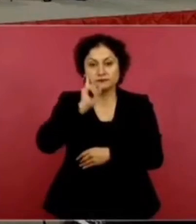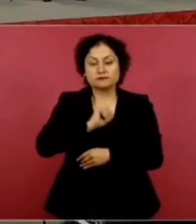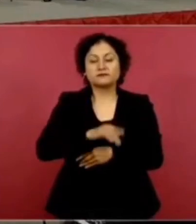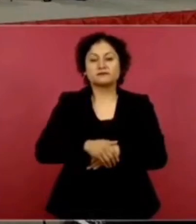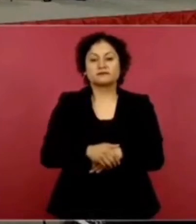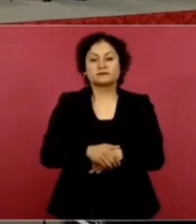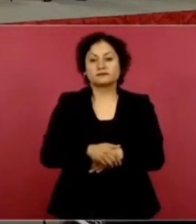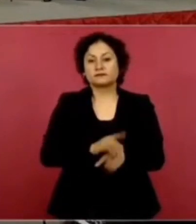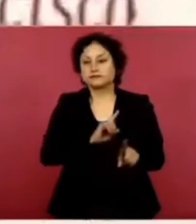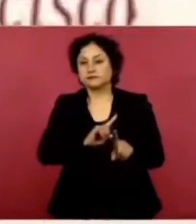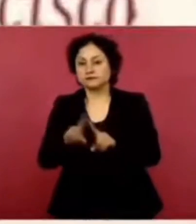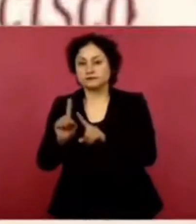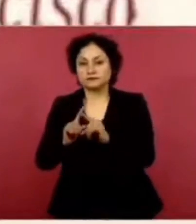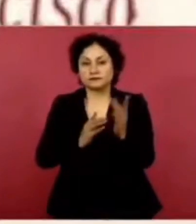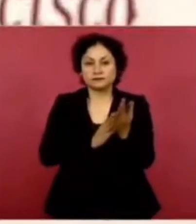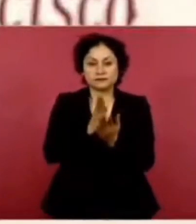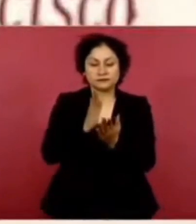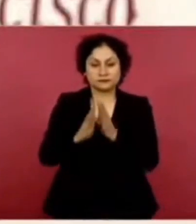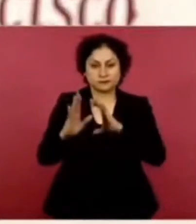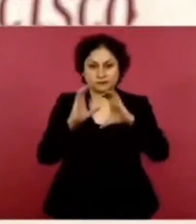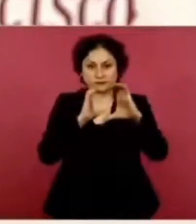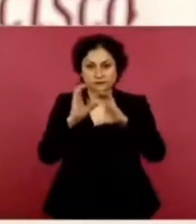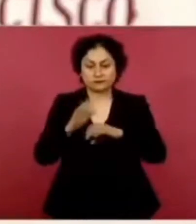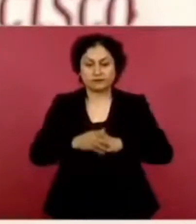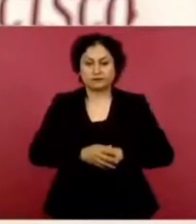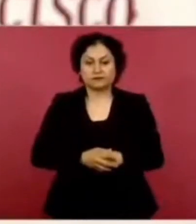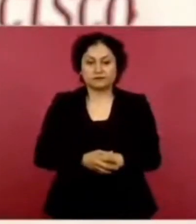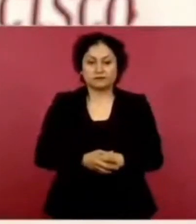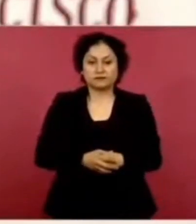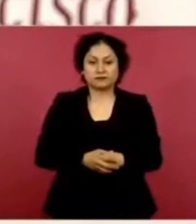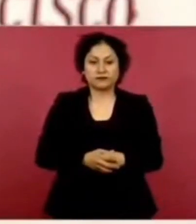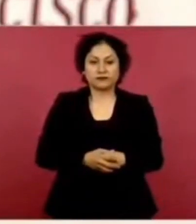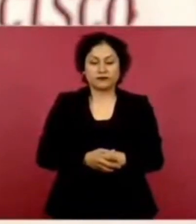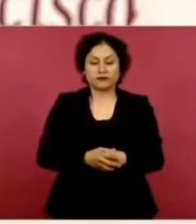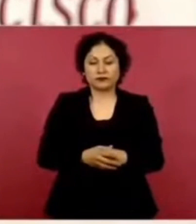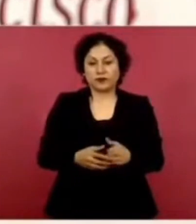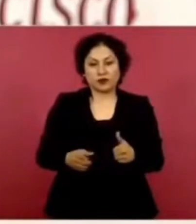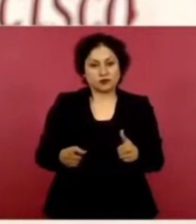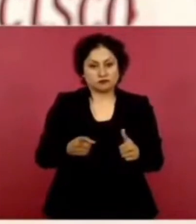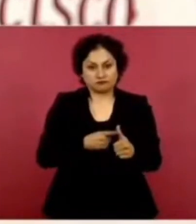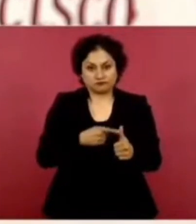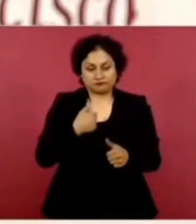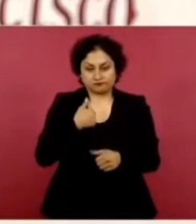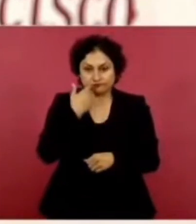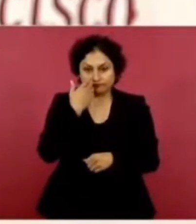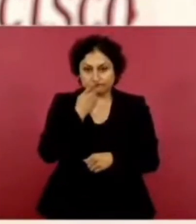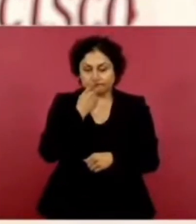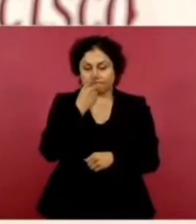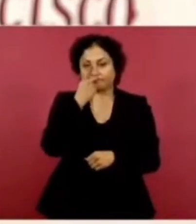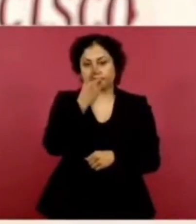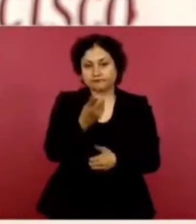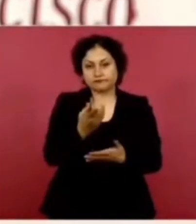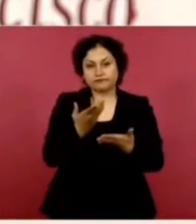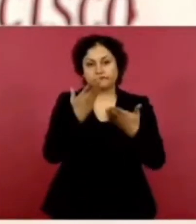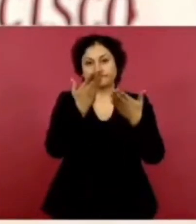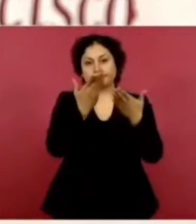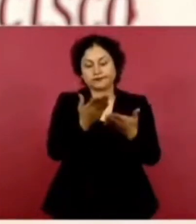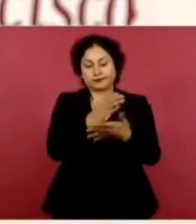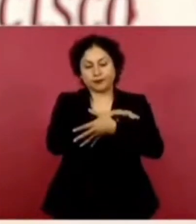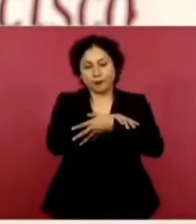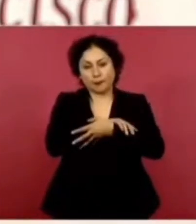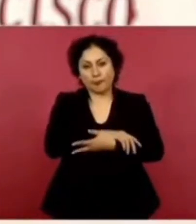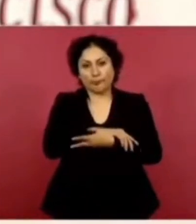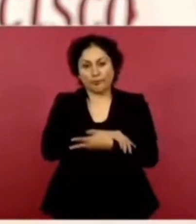comunicación. Primeramente, externar la solidaridad del pueblo y el gobierno de Tabasco a todos